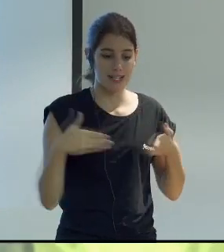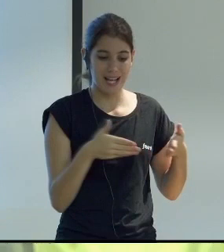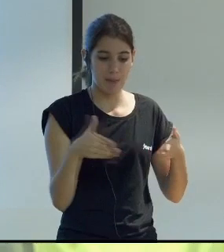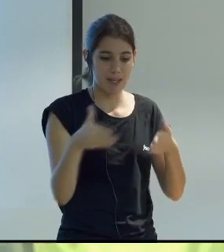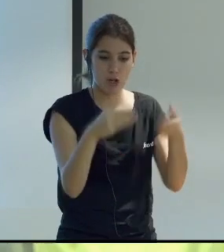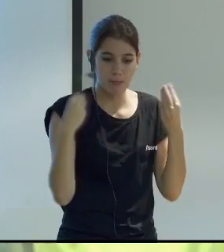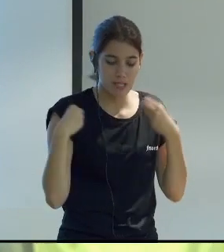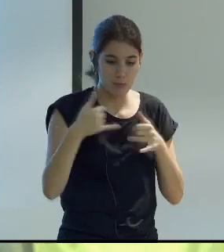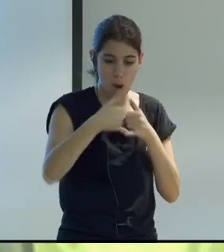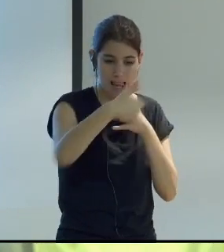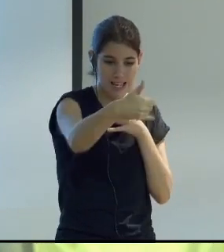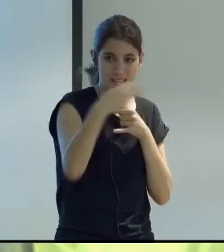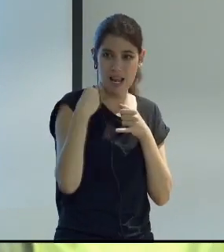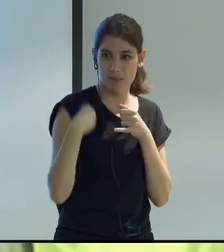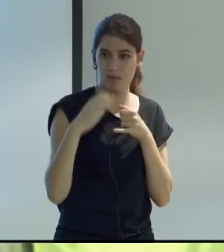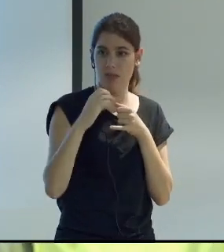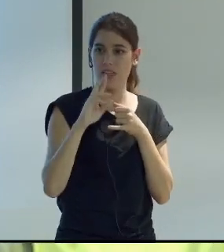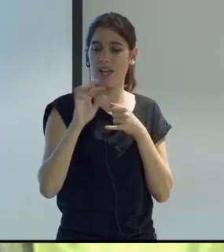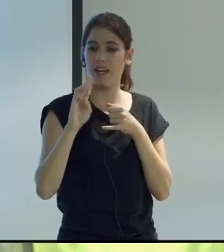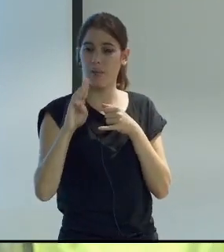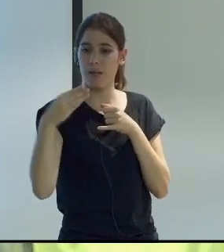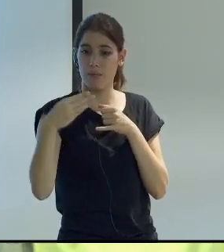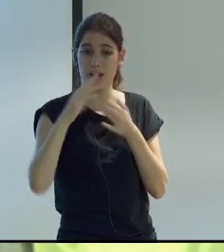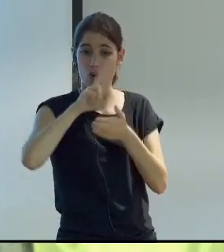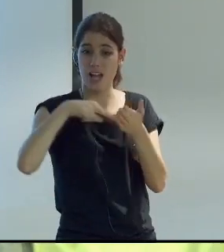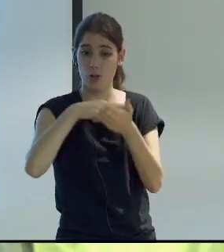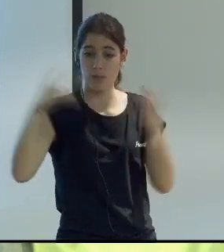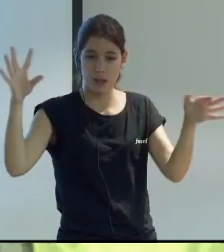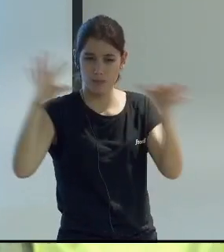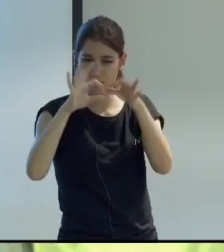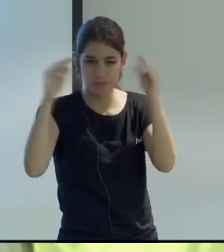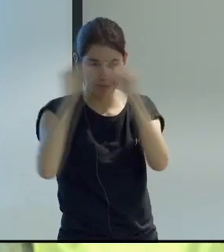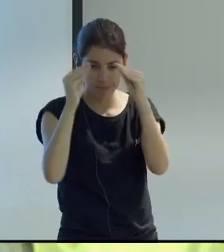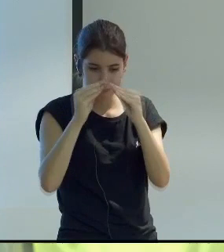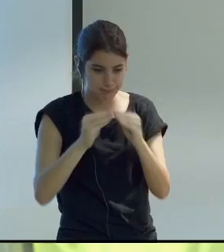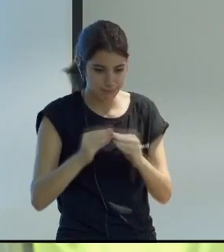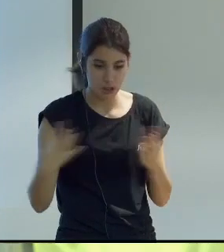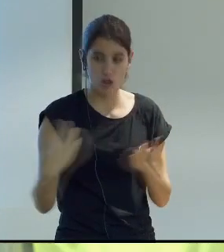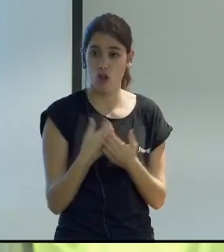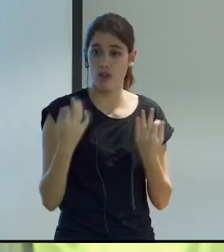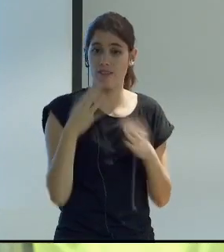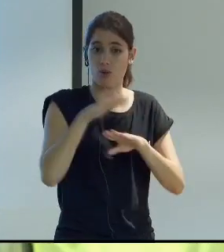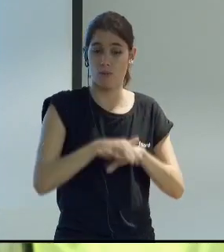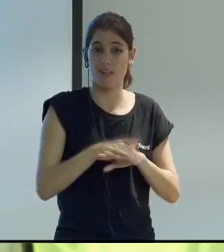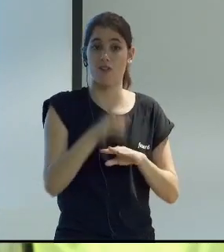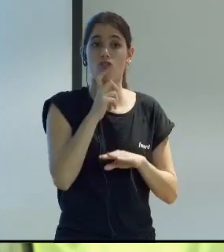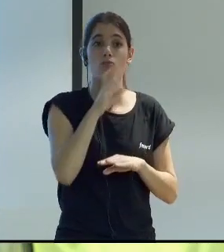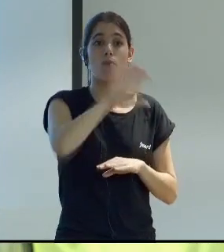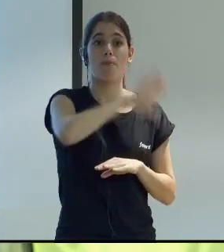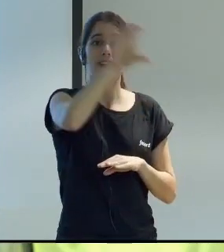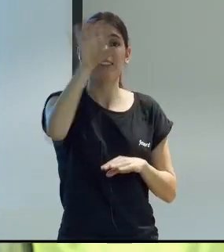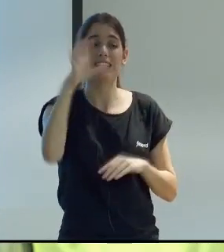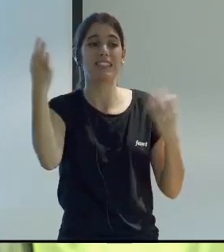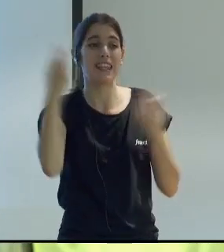con CRPD, esta convención, y cómo los países